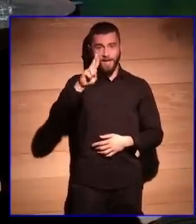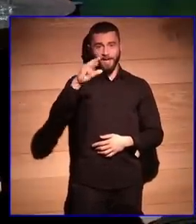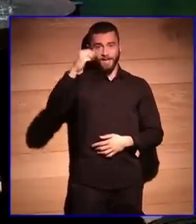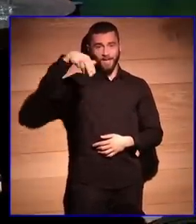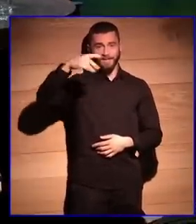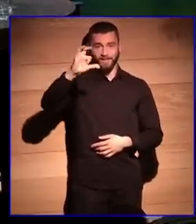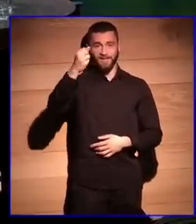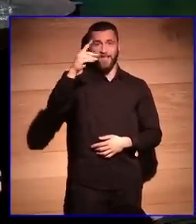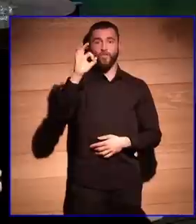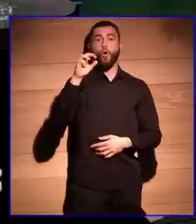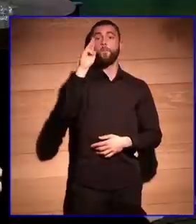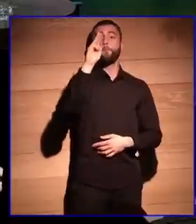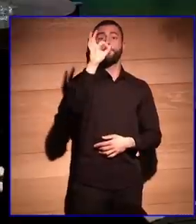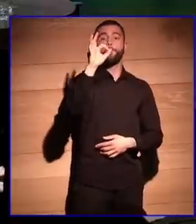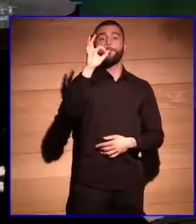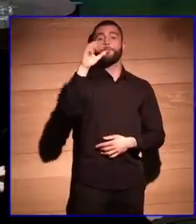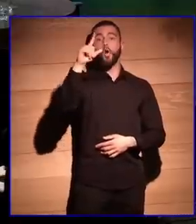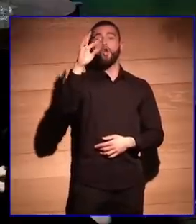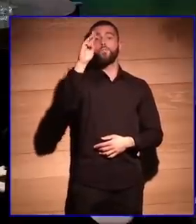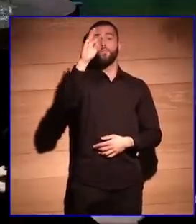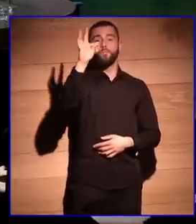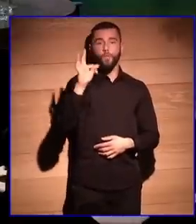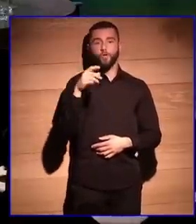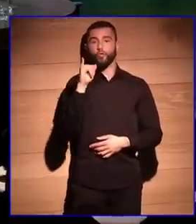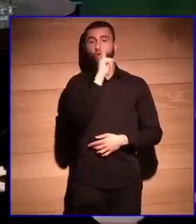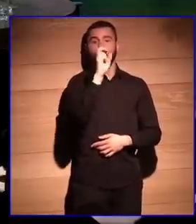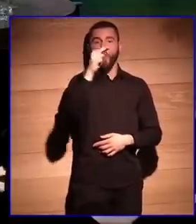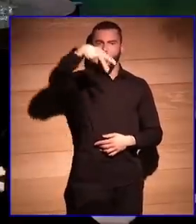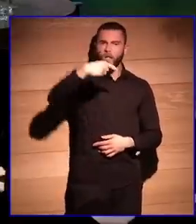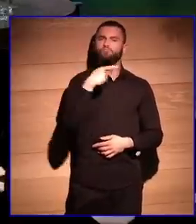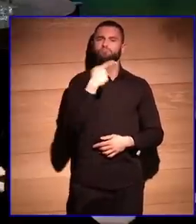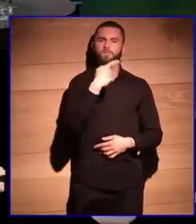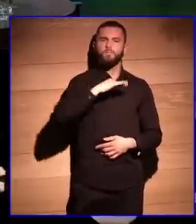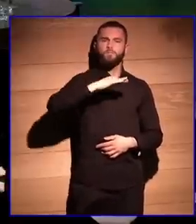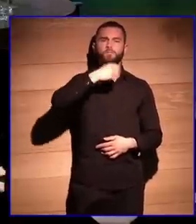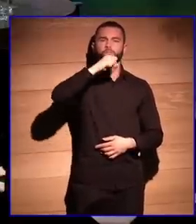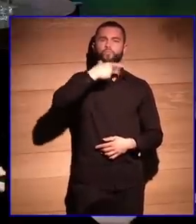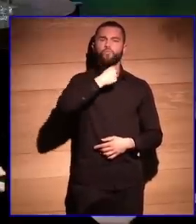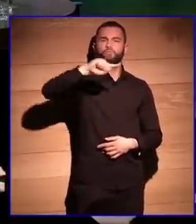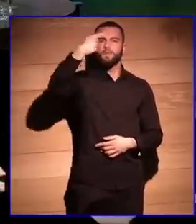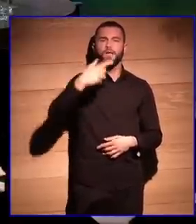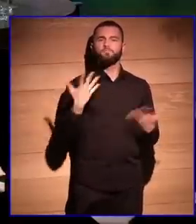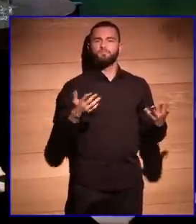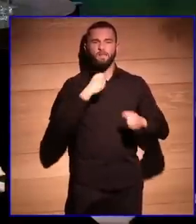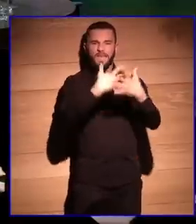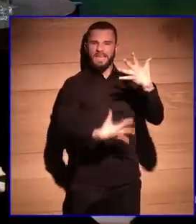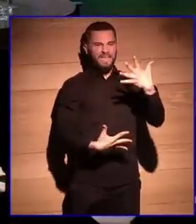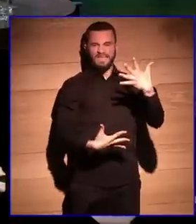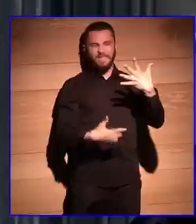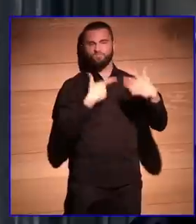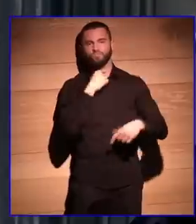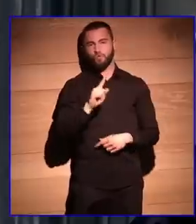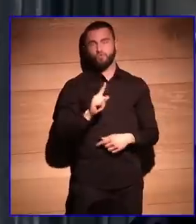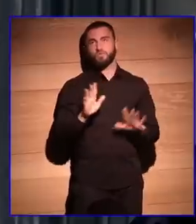la ficción Yago y en la realidad Pol Pot. Juan, ¿tú te posicionas? No me gustan las listas tampoco